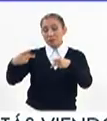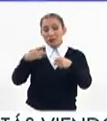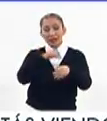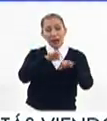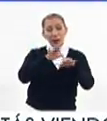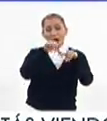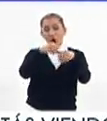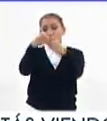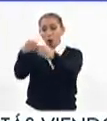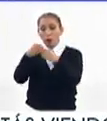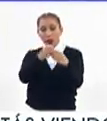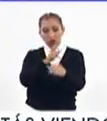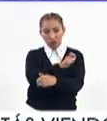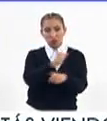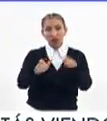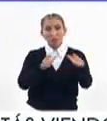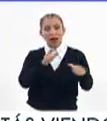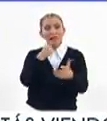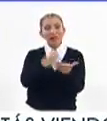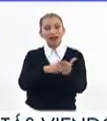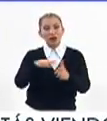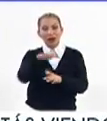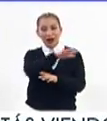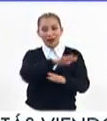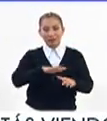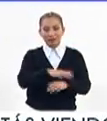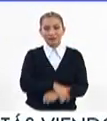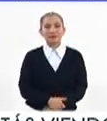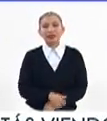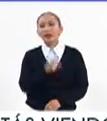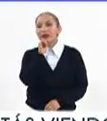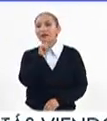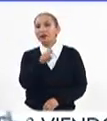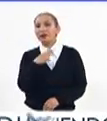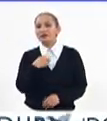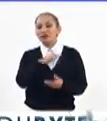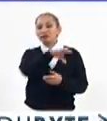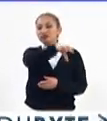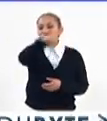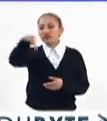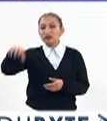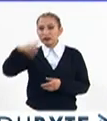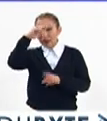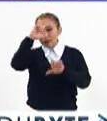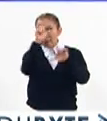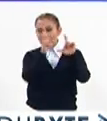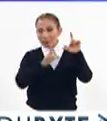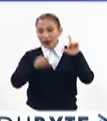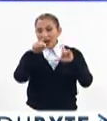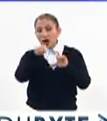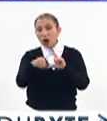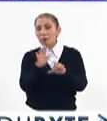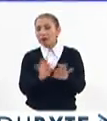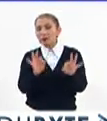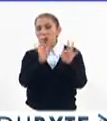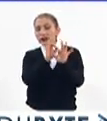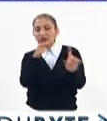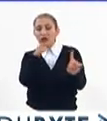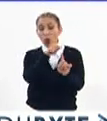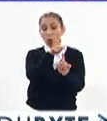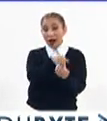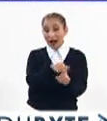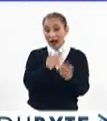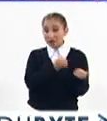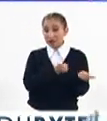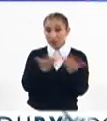de trabajo ocupados y remunerados dentro de esta industria. Además de su distribución por el territorio nacional, los principales destinos a